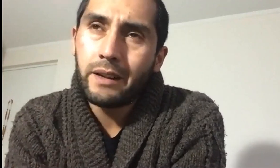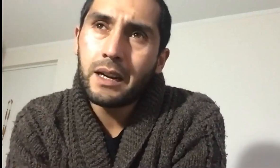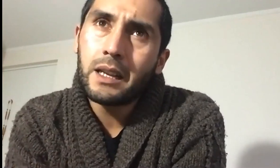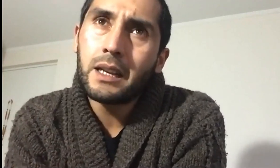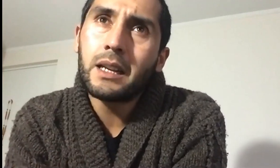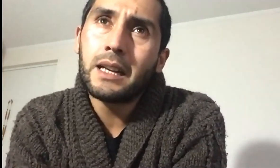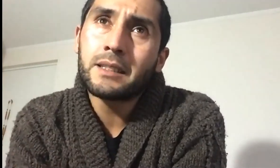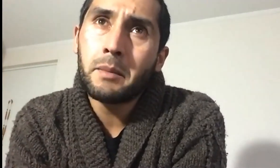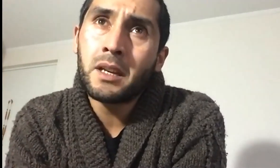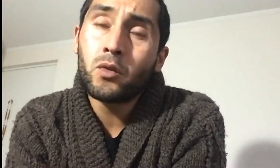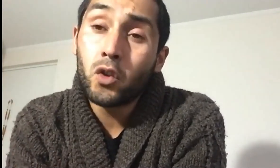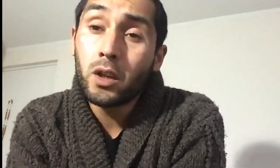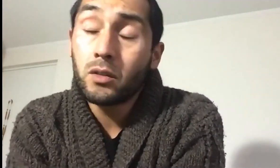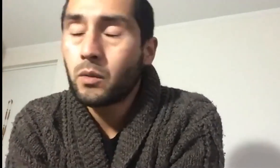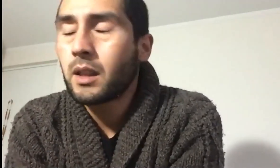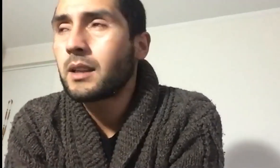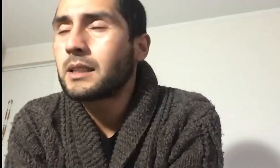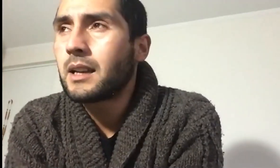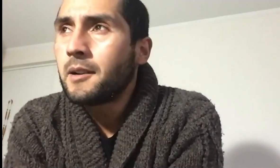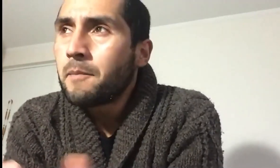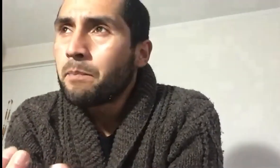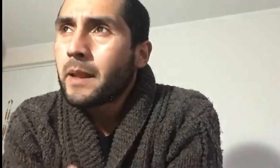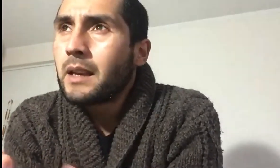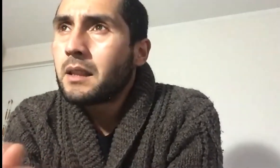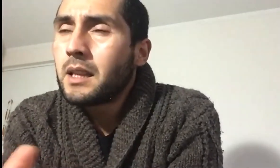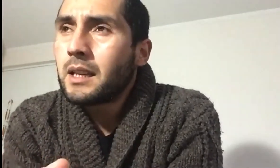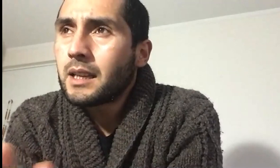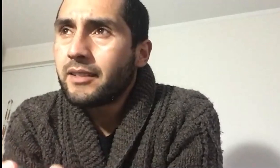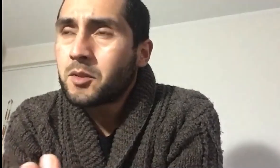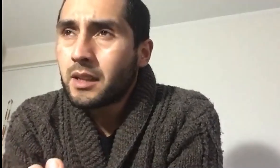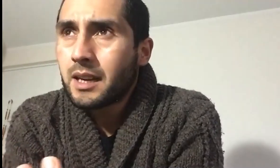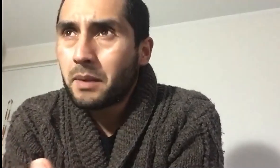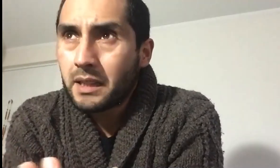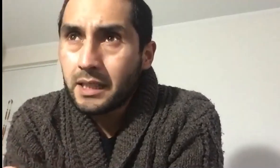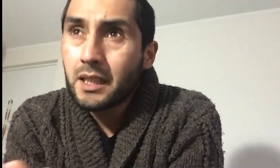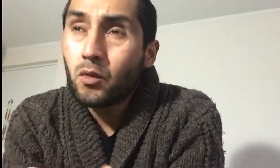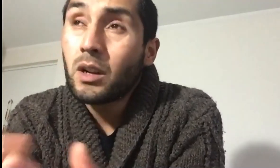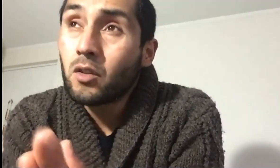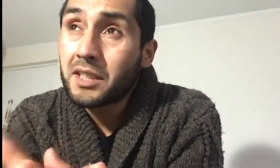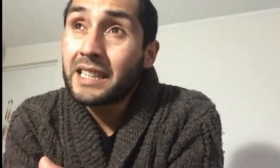o hablar del examen neurológico, ¿se acuerdan? ¿Ya? Les dije que íbamos a dejar